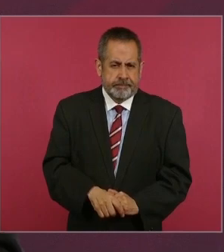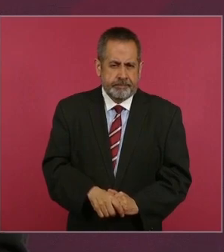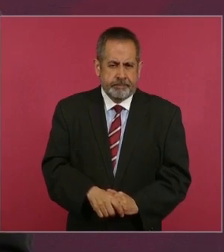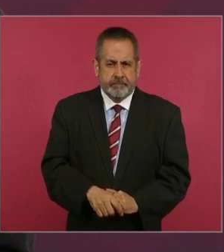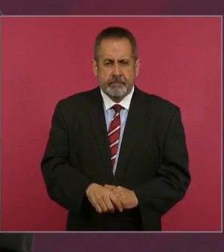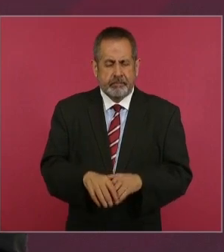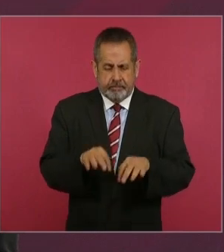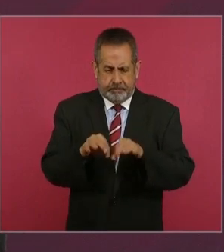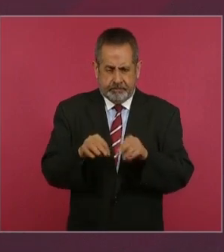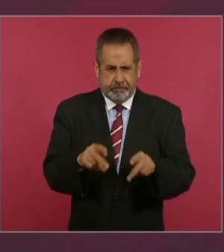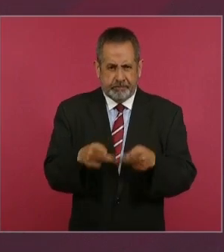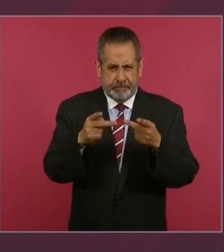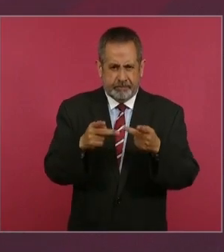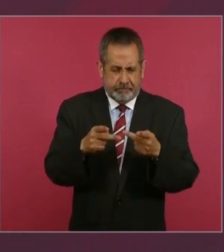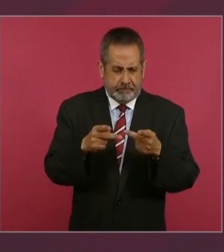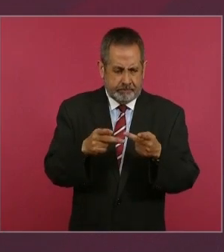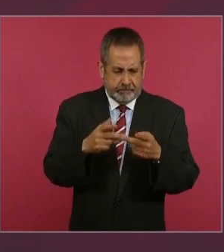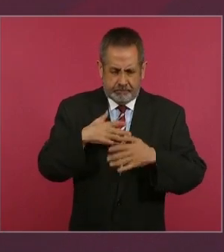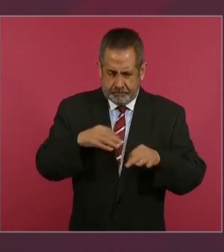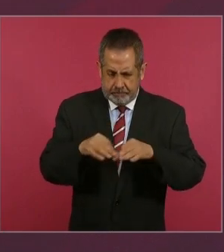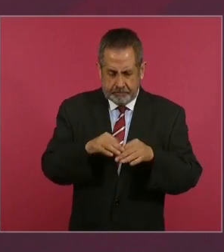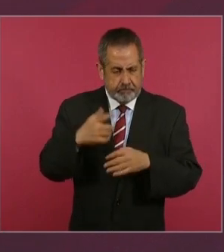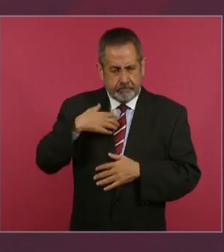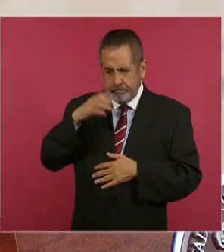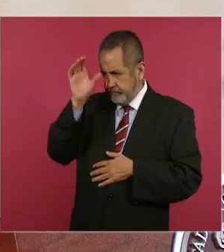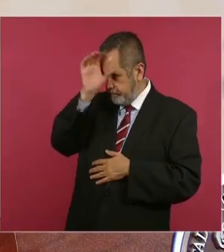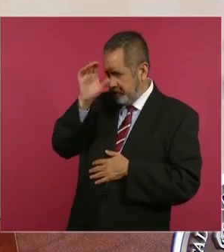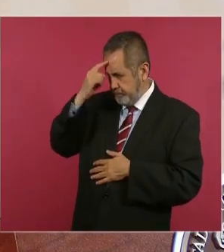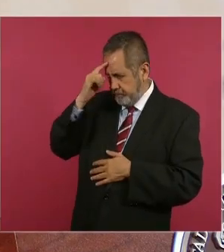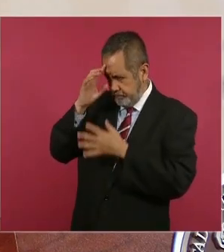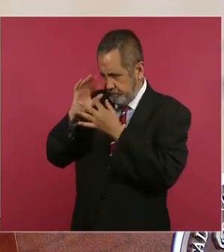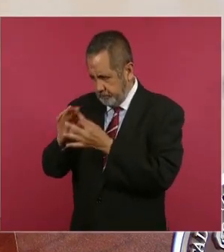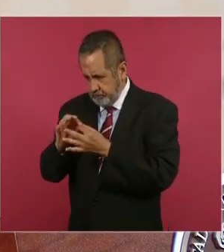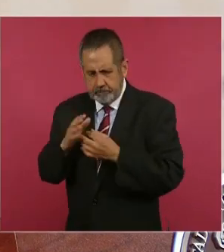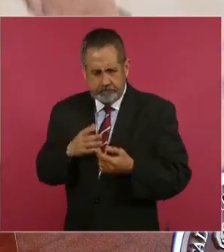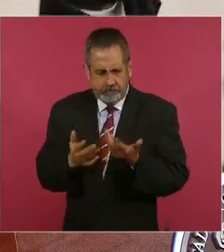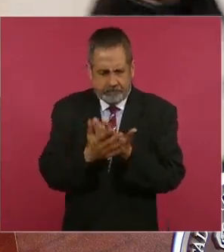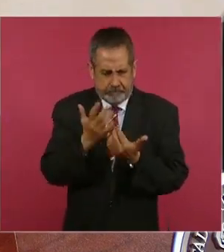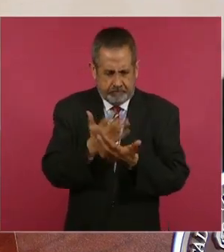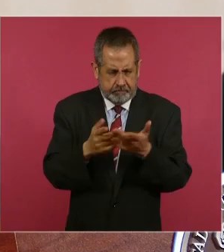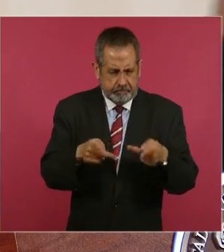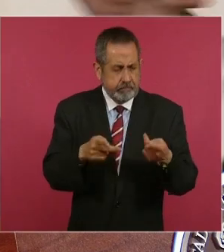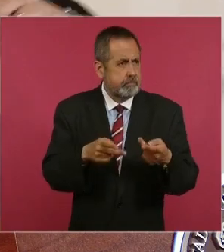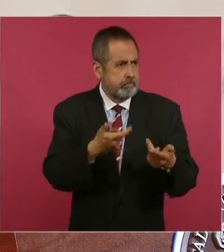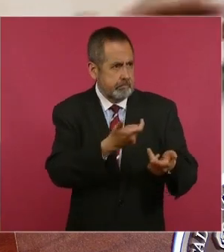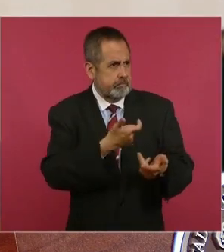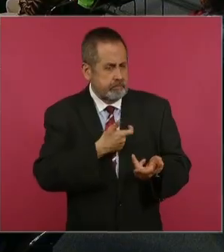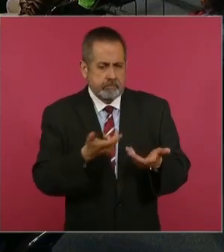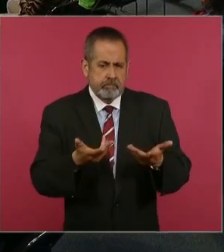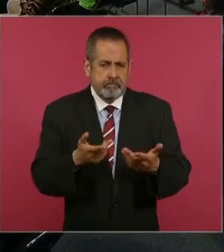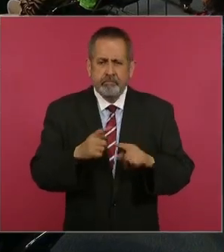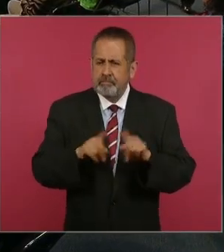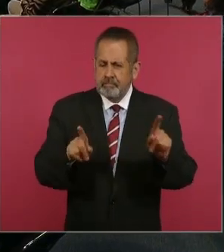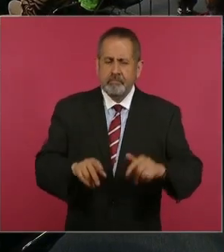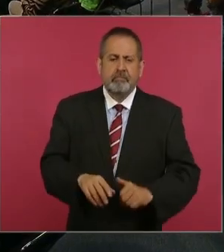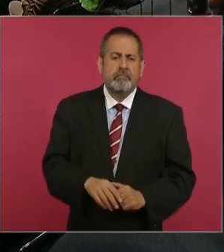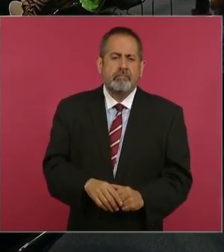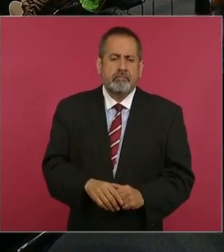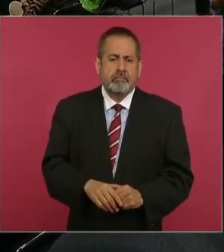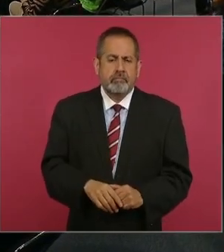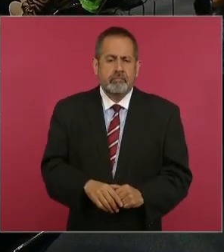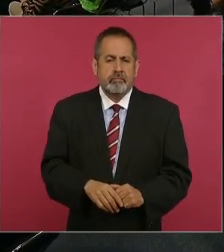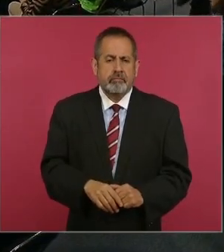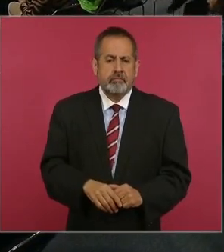trabajo no su conciencia y no está en